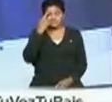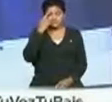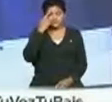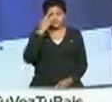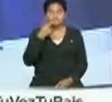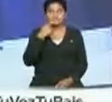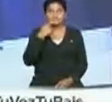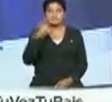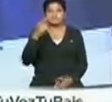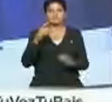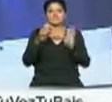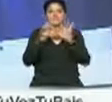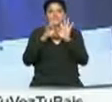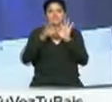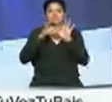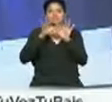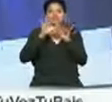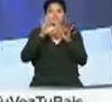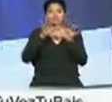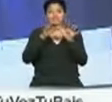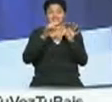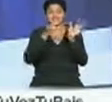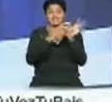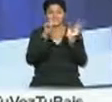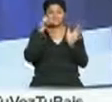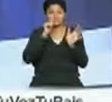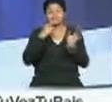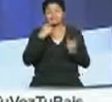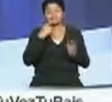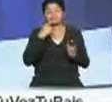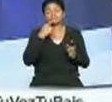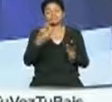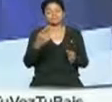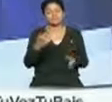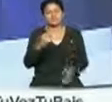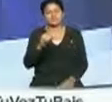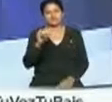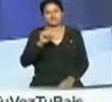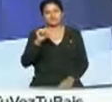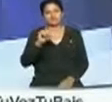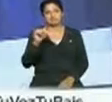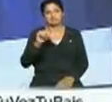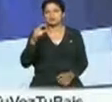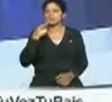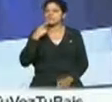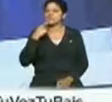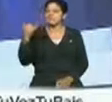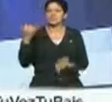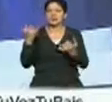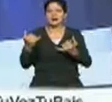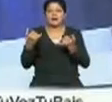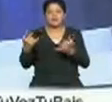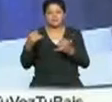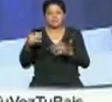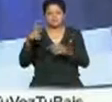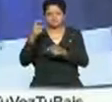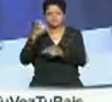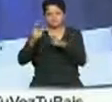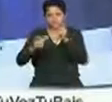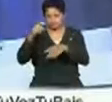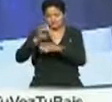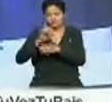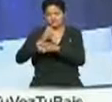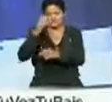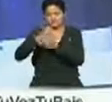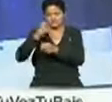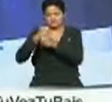de Twitter la advertencia del sector empresarial en torno al incremento del desempleo y de los precios de las pólizas, como consecuencia de